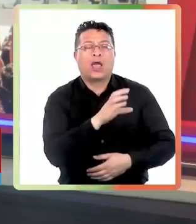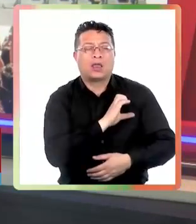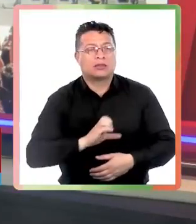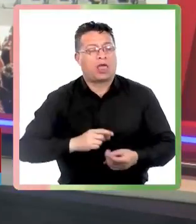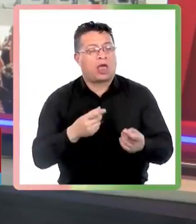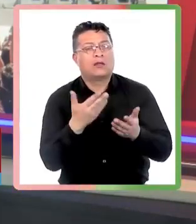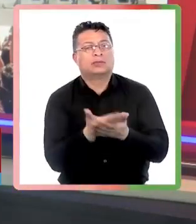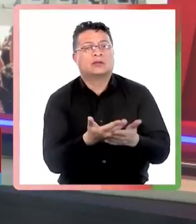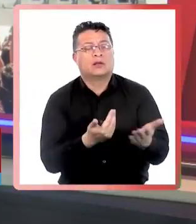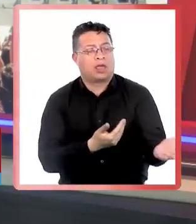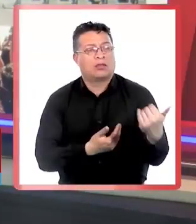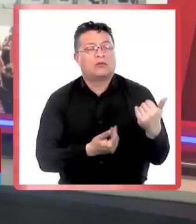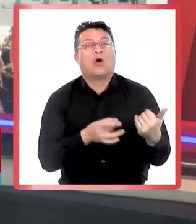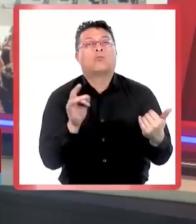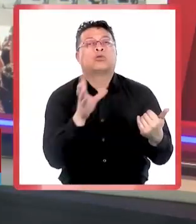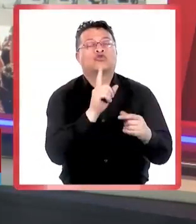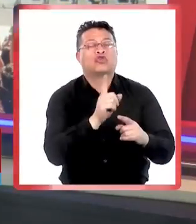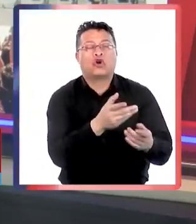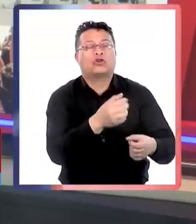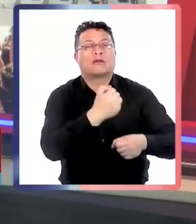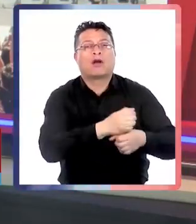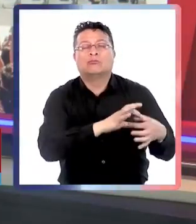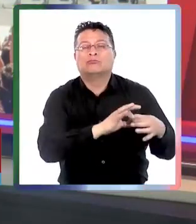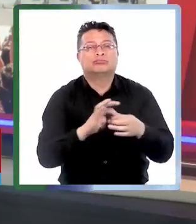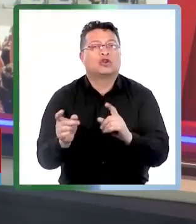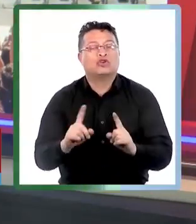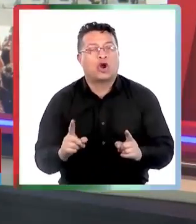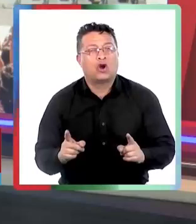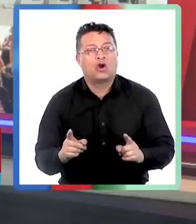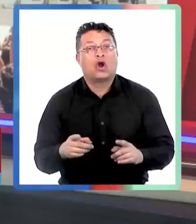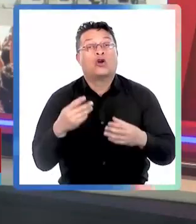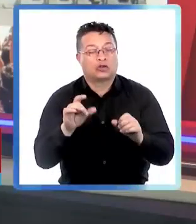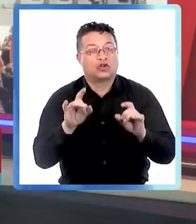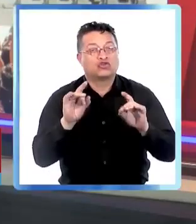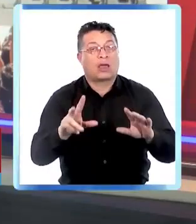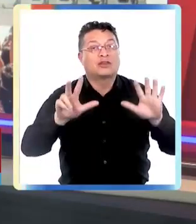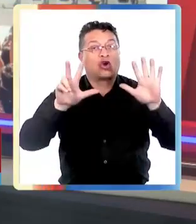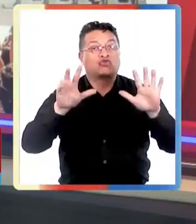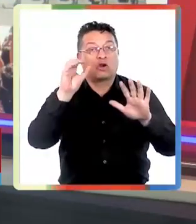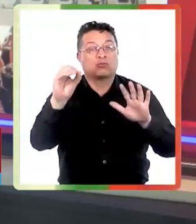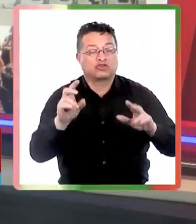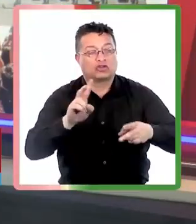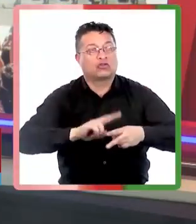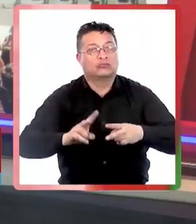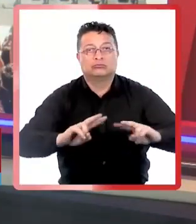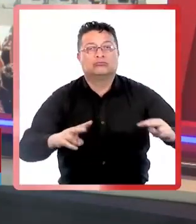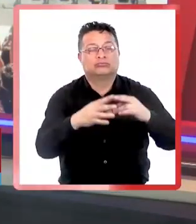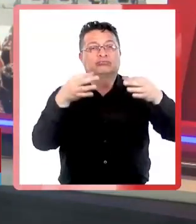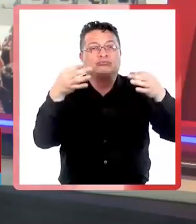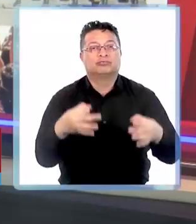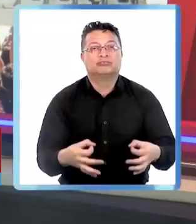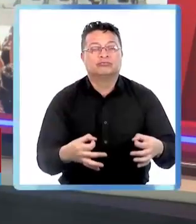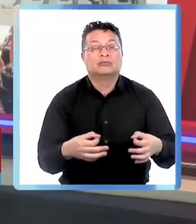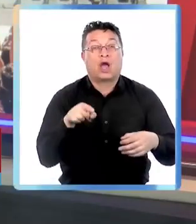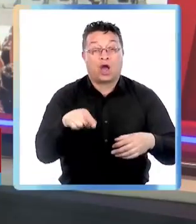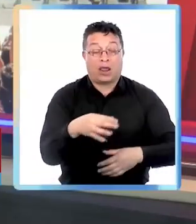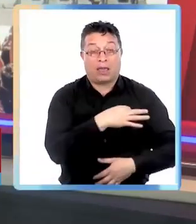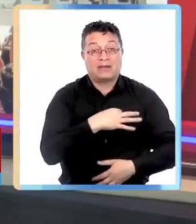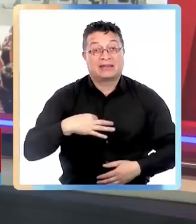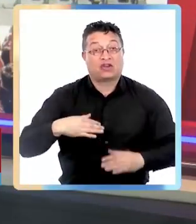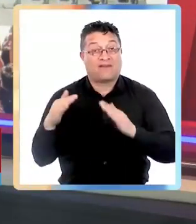iba a exigir la devolución del dinero si los trabajos no se ejecutaban? Y en los hechos, solo el 8% de las obras se construyeron.